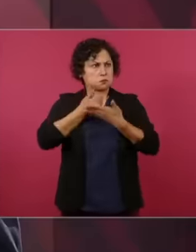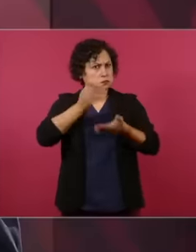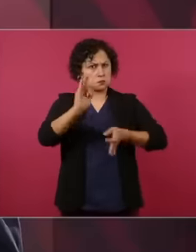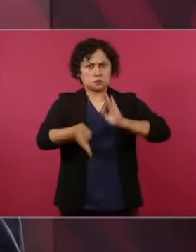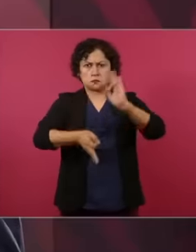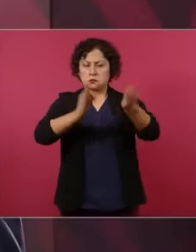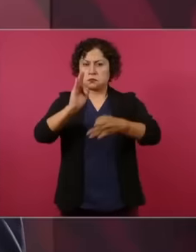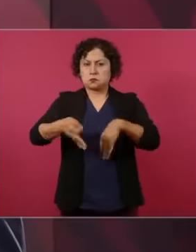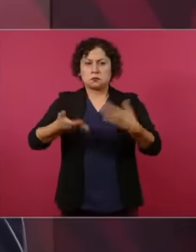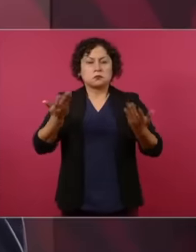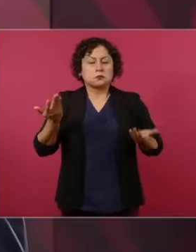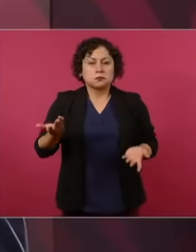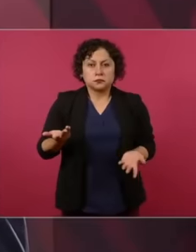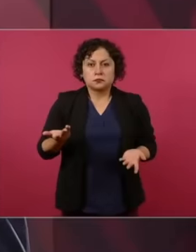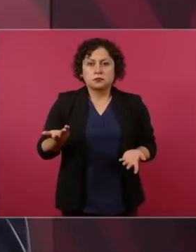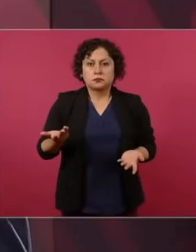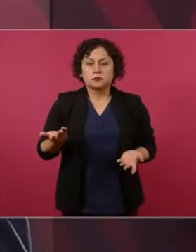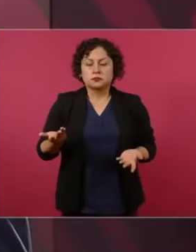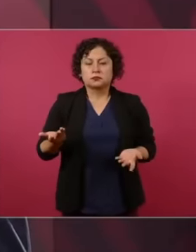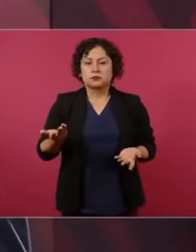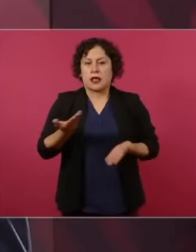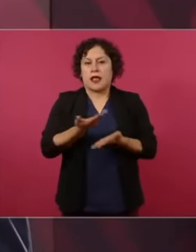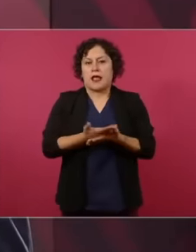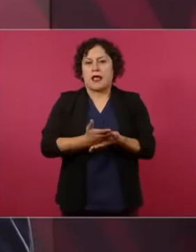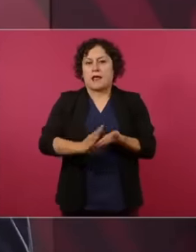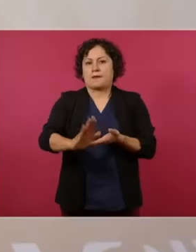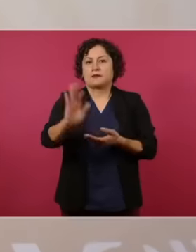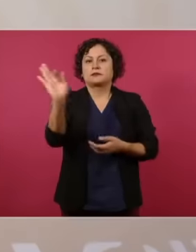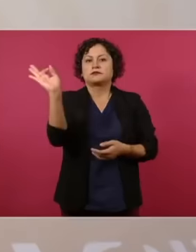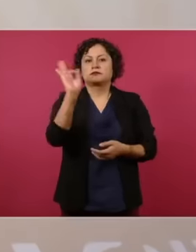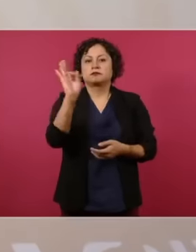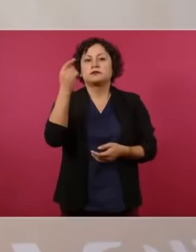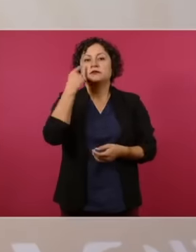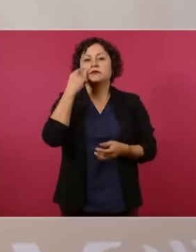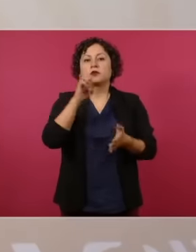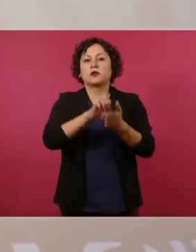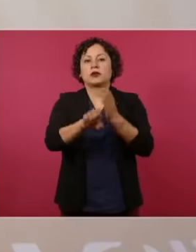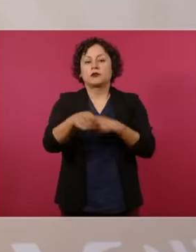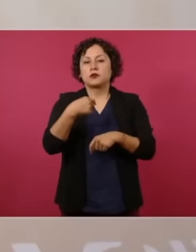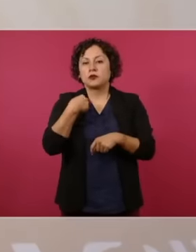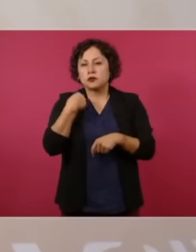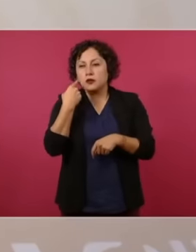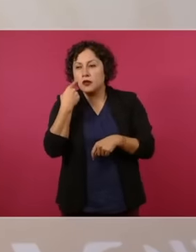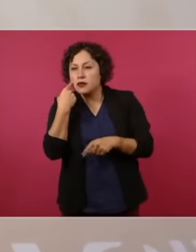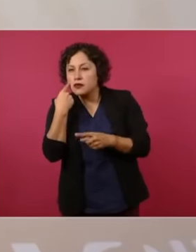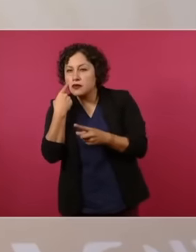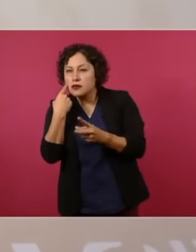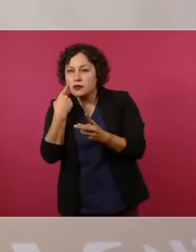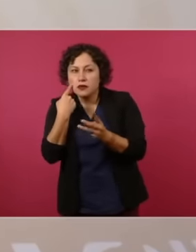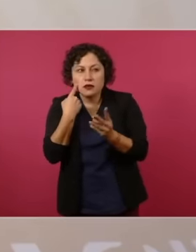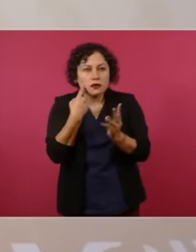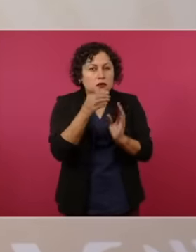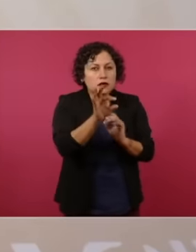si se trata de escoger,